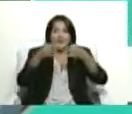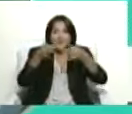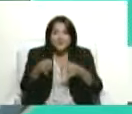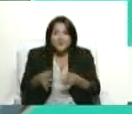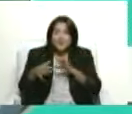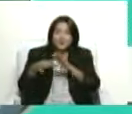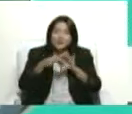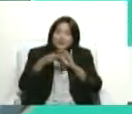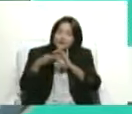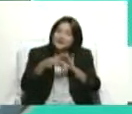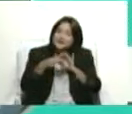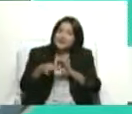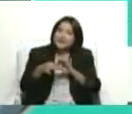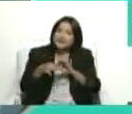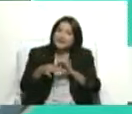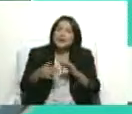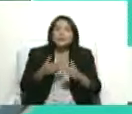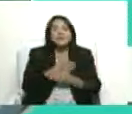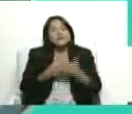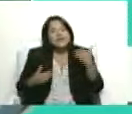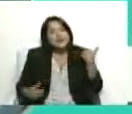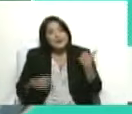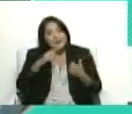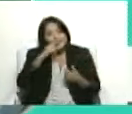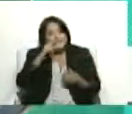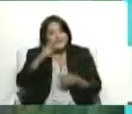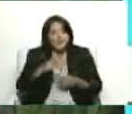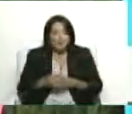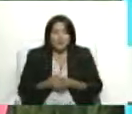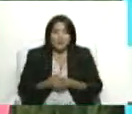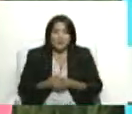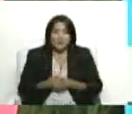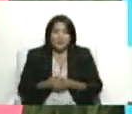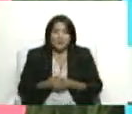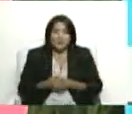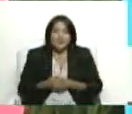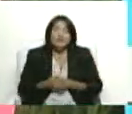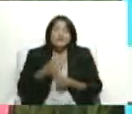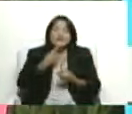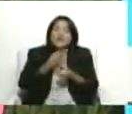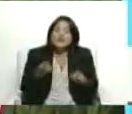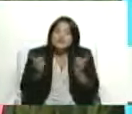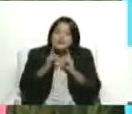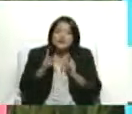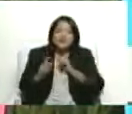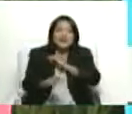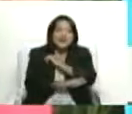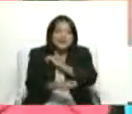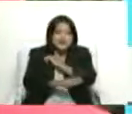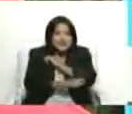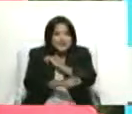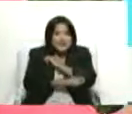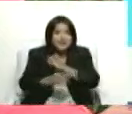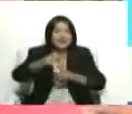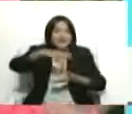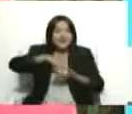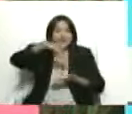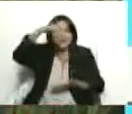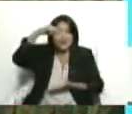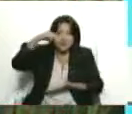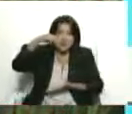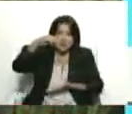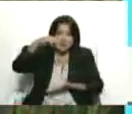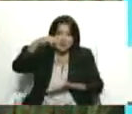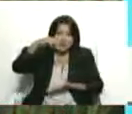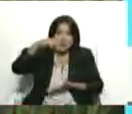unidad. Presidente Nicolás Maduro, yo creo que esto es importante mencionarlo, decía que el fraude del laudo arbitral de París fue posible